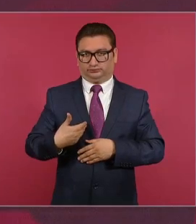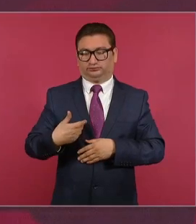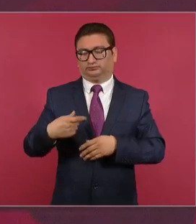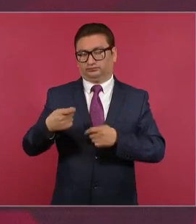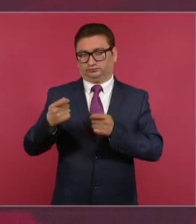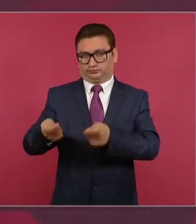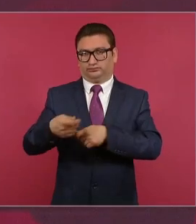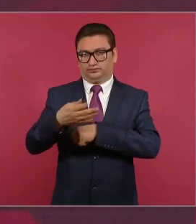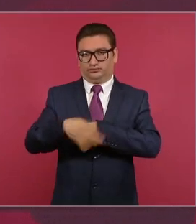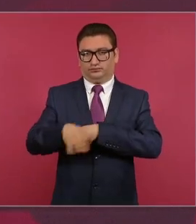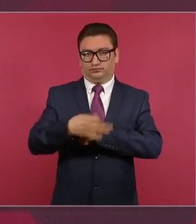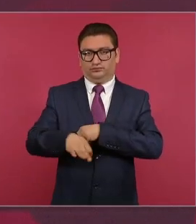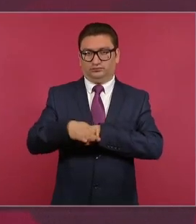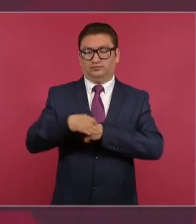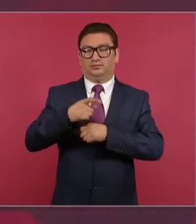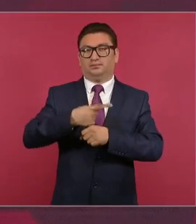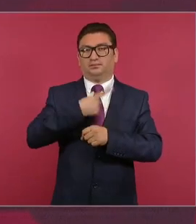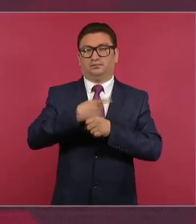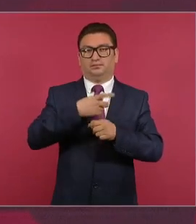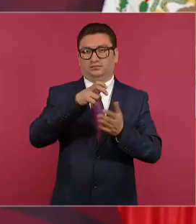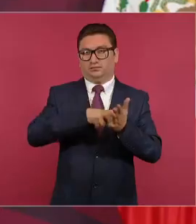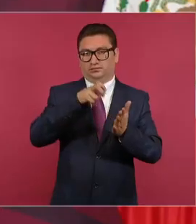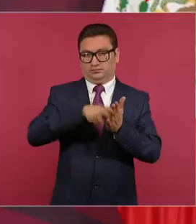interino, la primera reforma